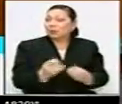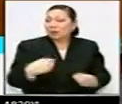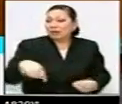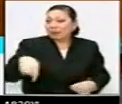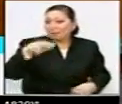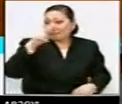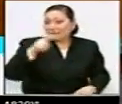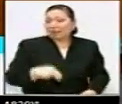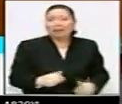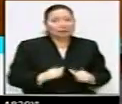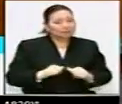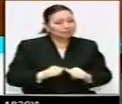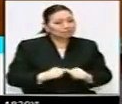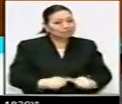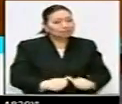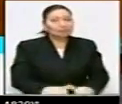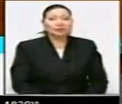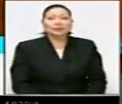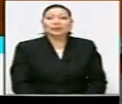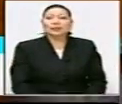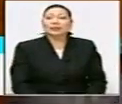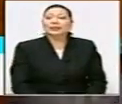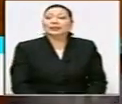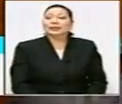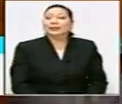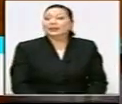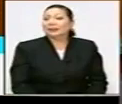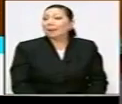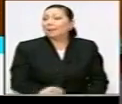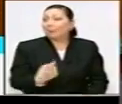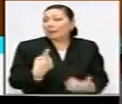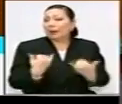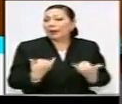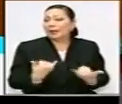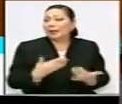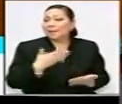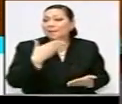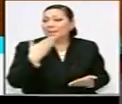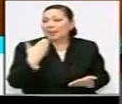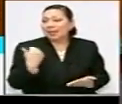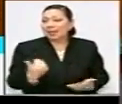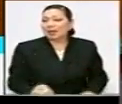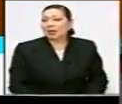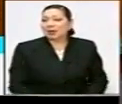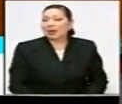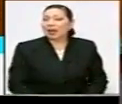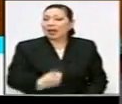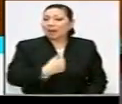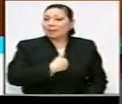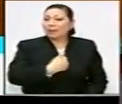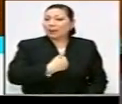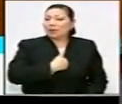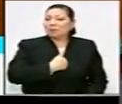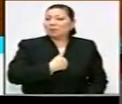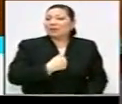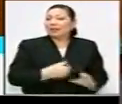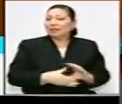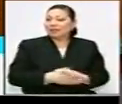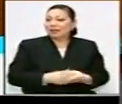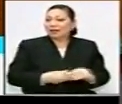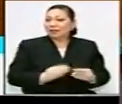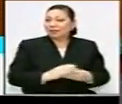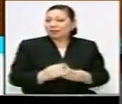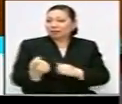nuestro, preservando fundamentalmente sus fueros. Y para ello, nada mejor que acudir a las propias referencias que la historia nos